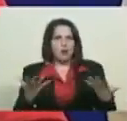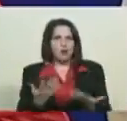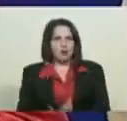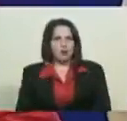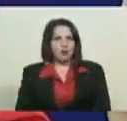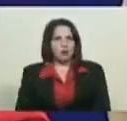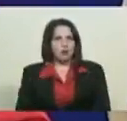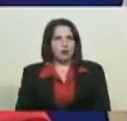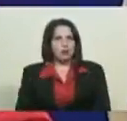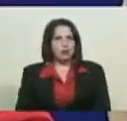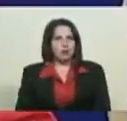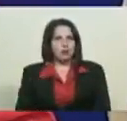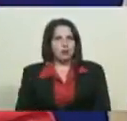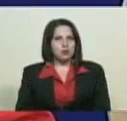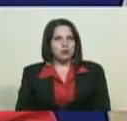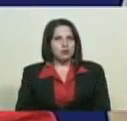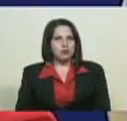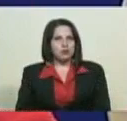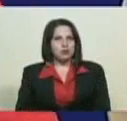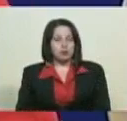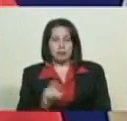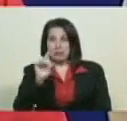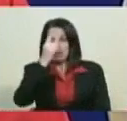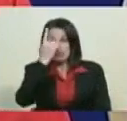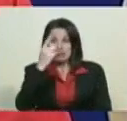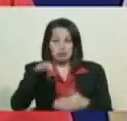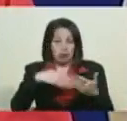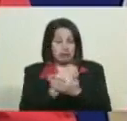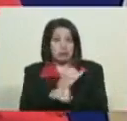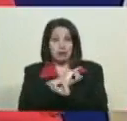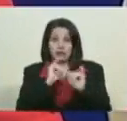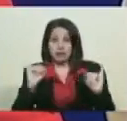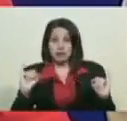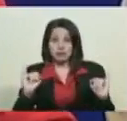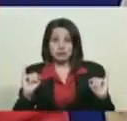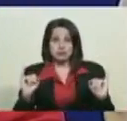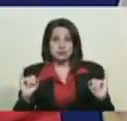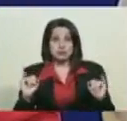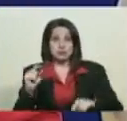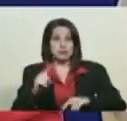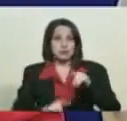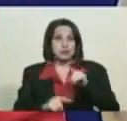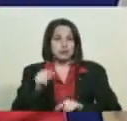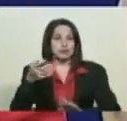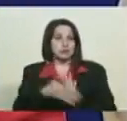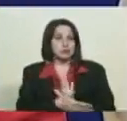mucho dinamismo, desde el principio hasta el fin. Cada espacio que tú tengas